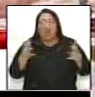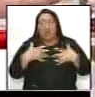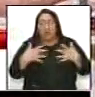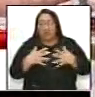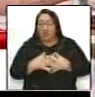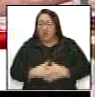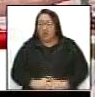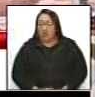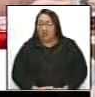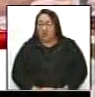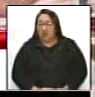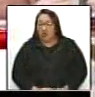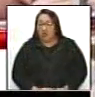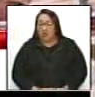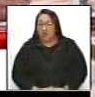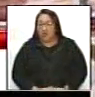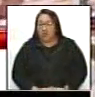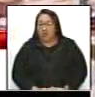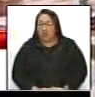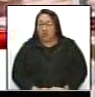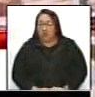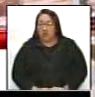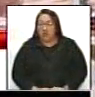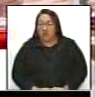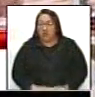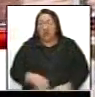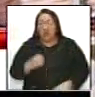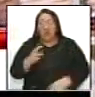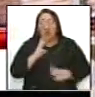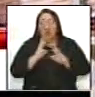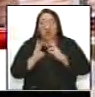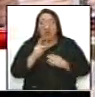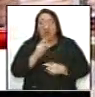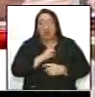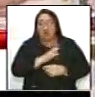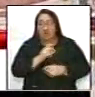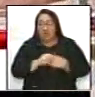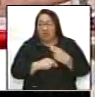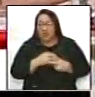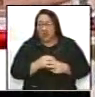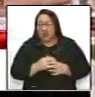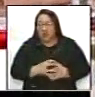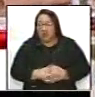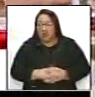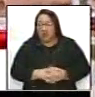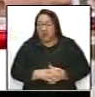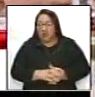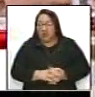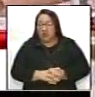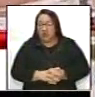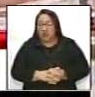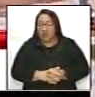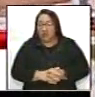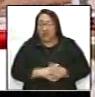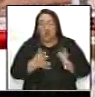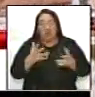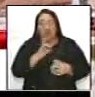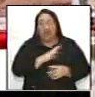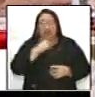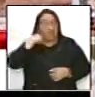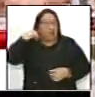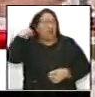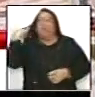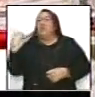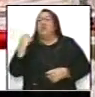Yo le he mandado una WhatsApp a la fiscal de la Nación, que parece que no tuviéramos fiscal, no existe la fiscal de la